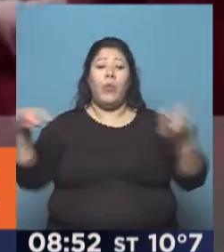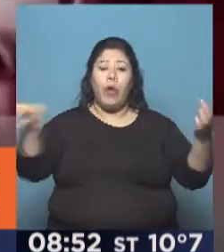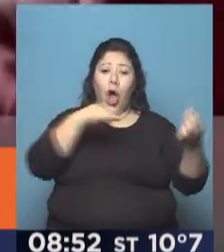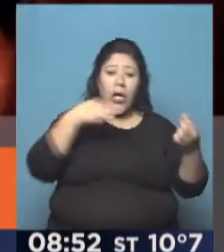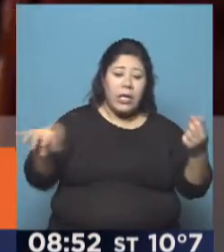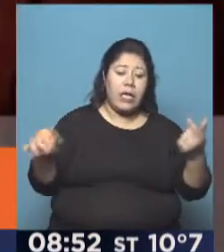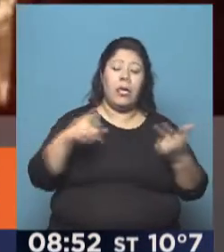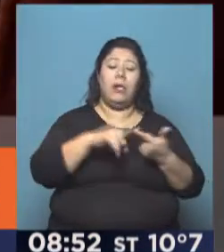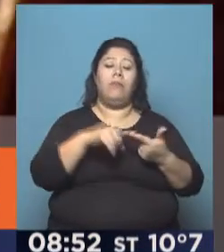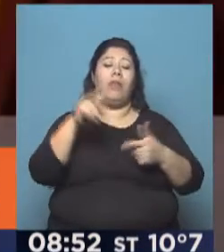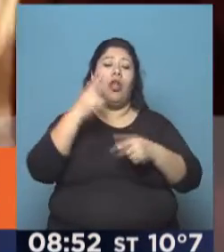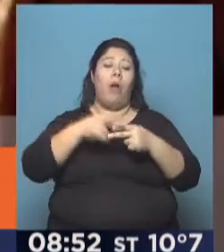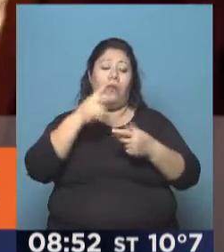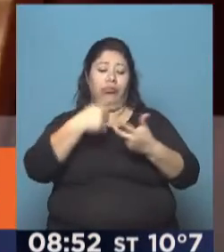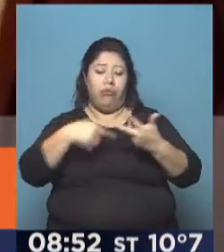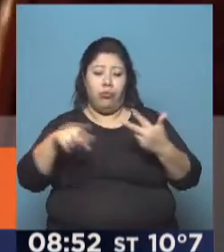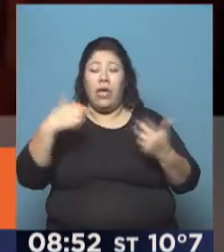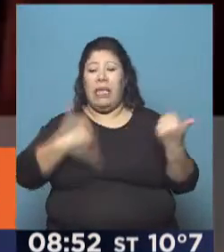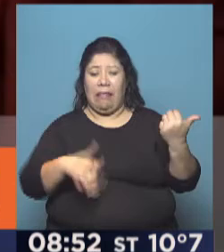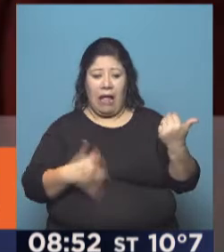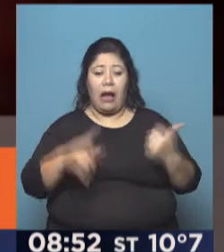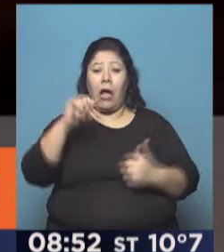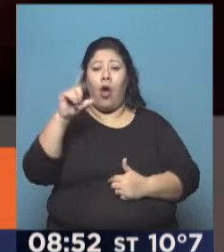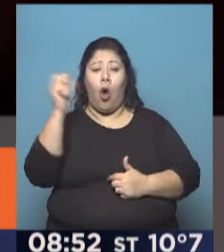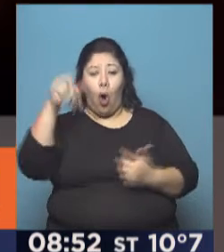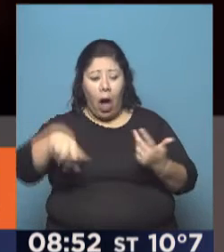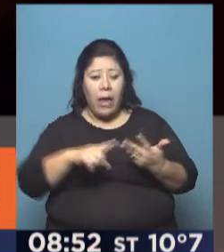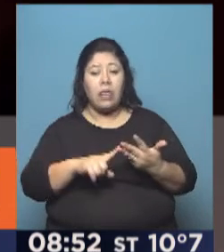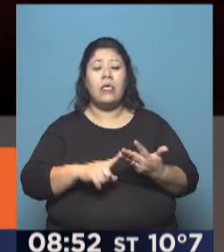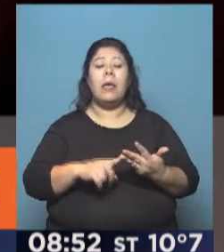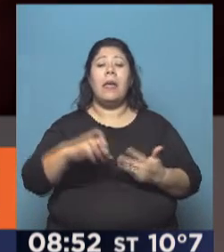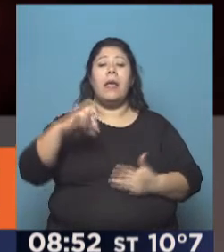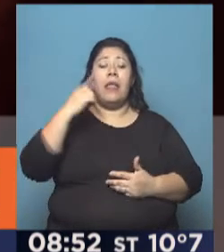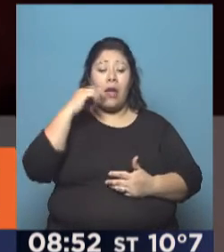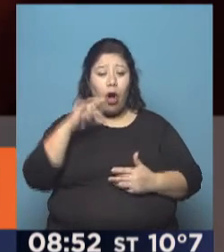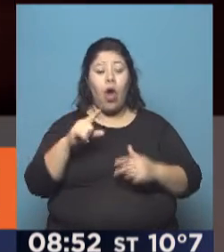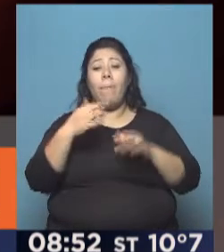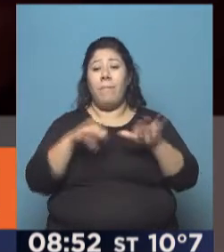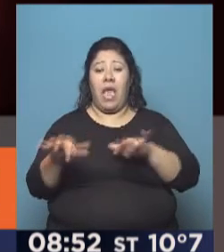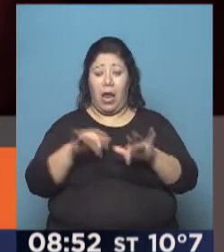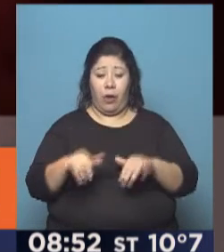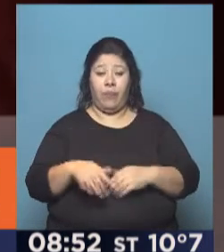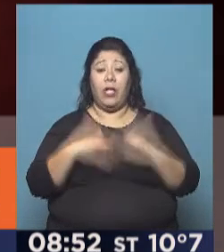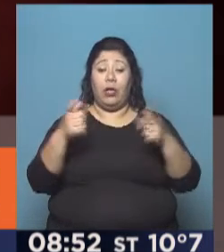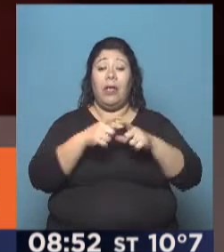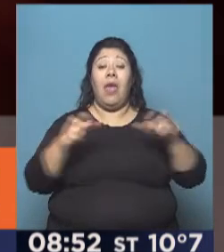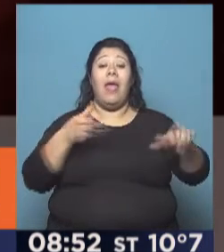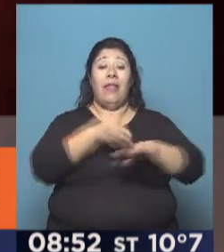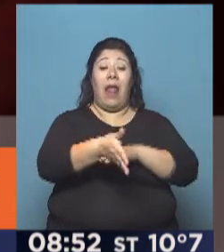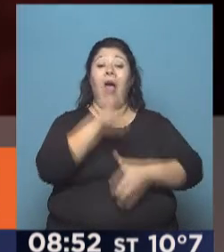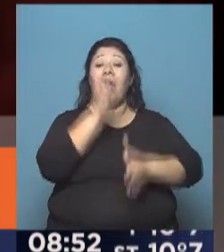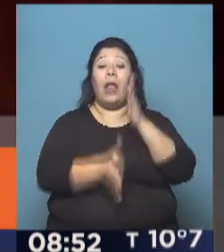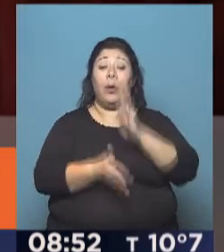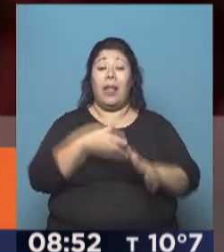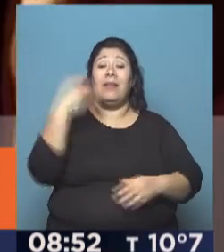Falasca en contrabajo, Jorge Coan en guitarra, Lautaro Greco en piano. Les recuerdo entonces, con entrada gratuita, este